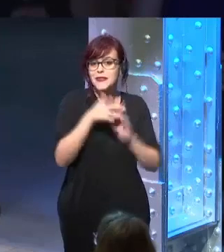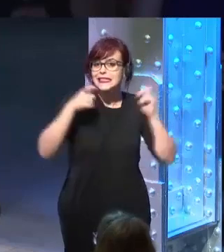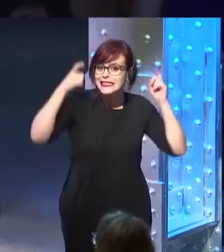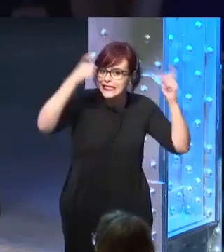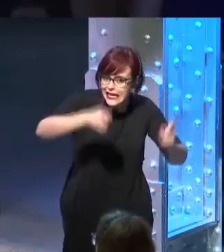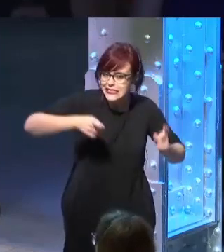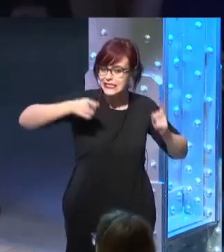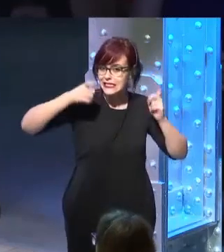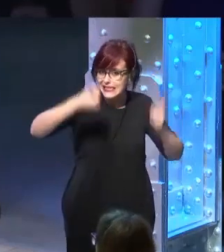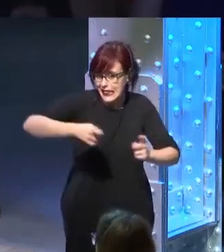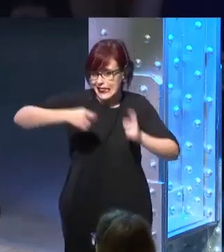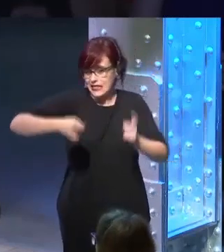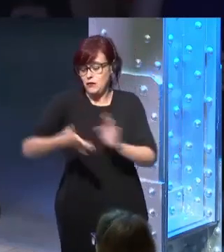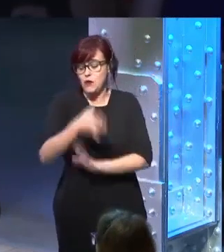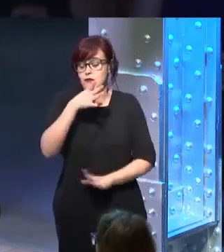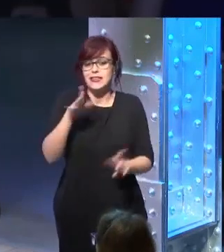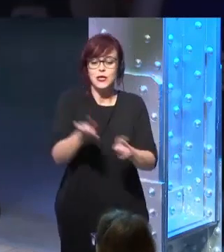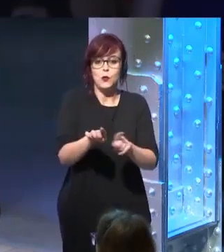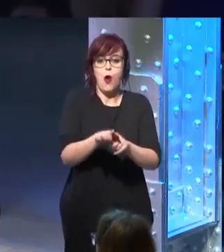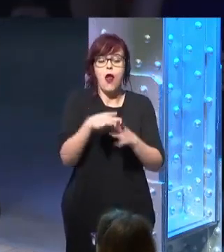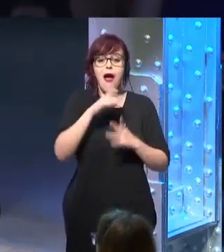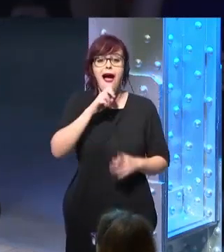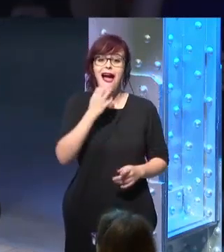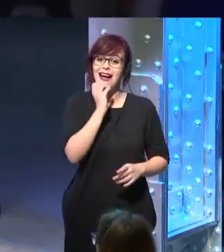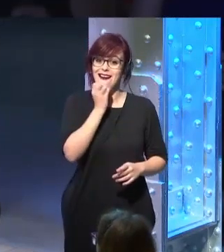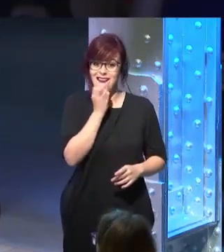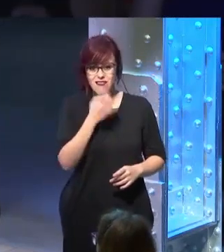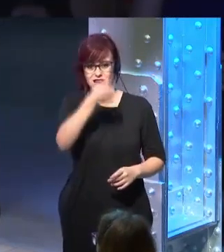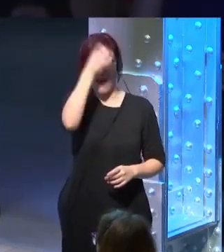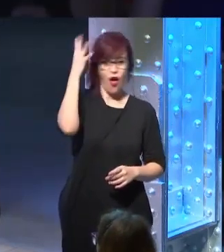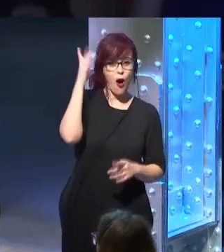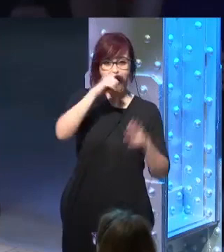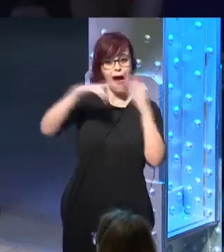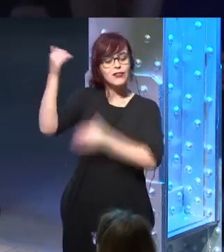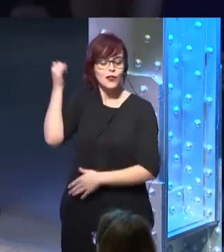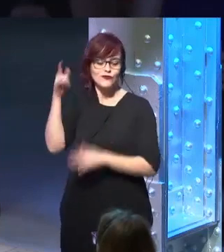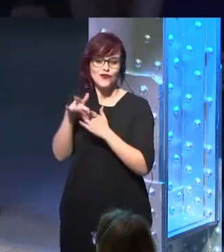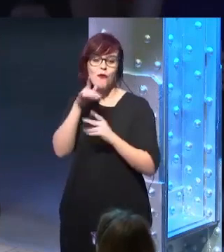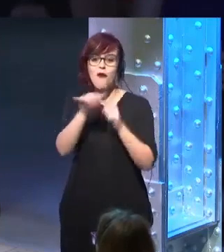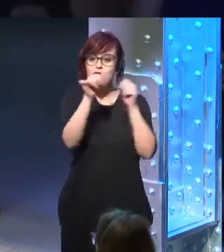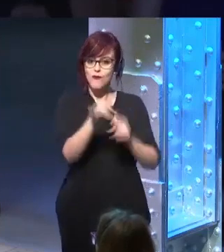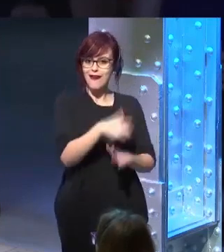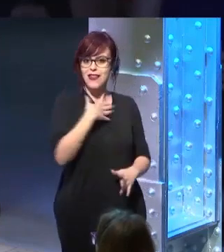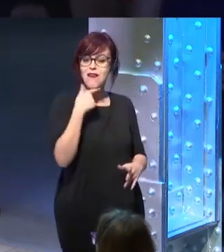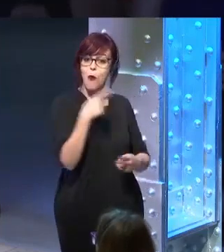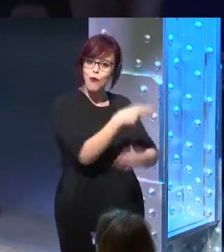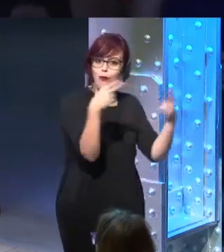intentos que ha habido en toda la antigüedad griega y romana de excluir a las mujeres del discurso público. En